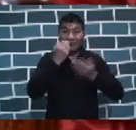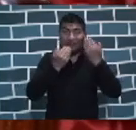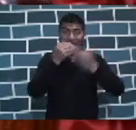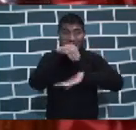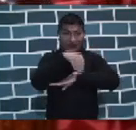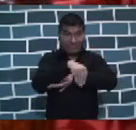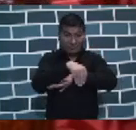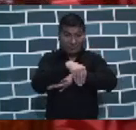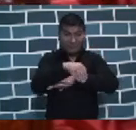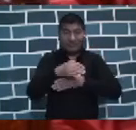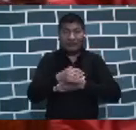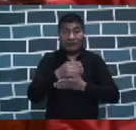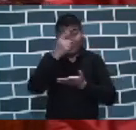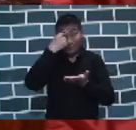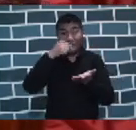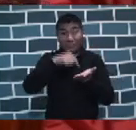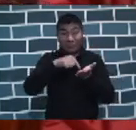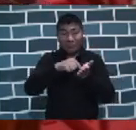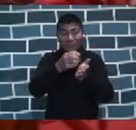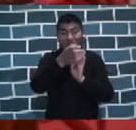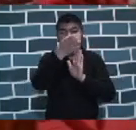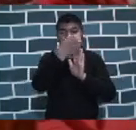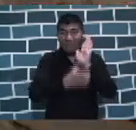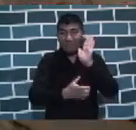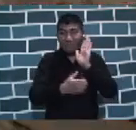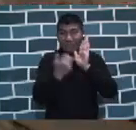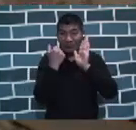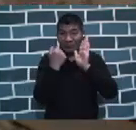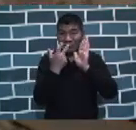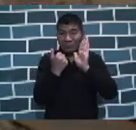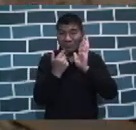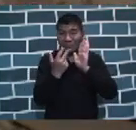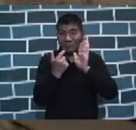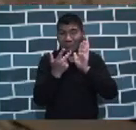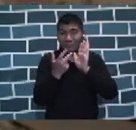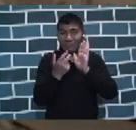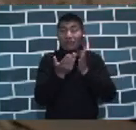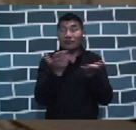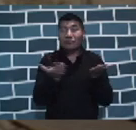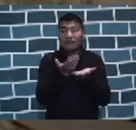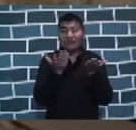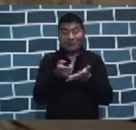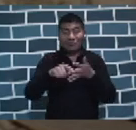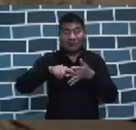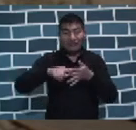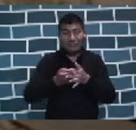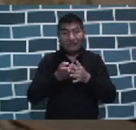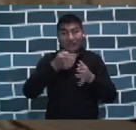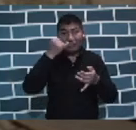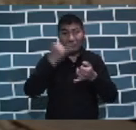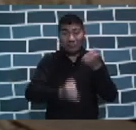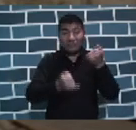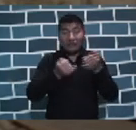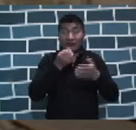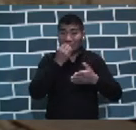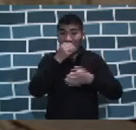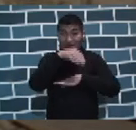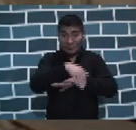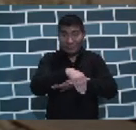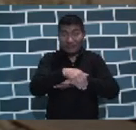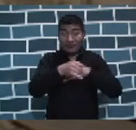por eso el capítulo 13 donde comienza la última escena